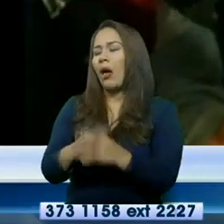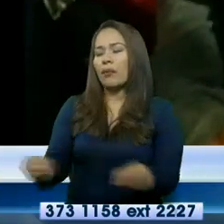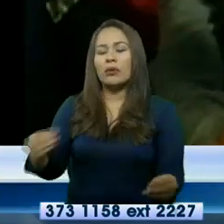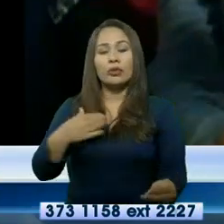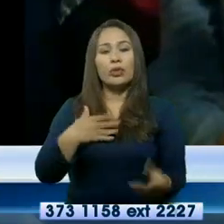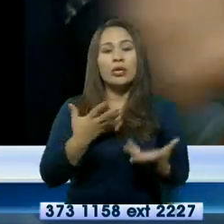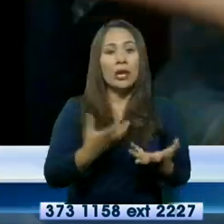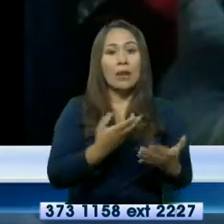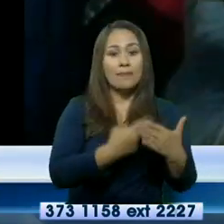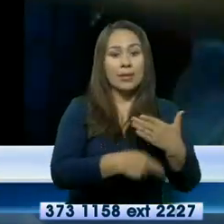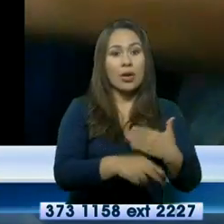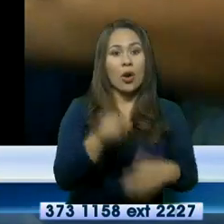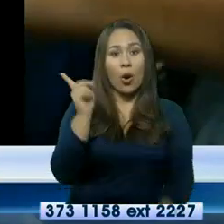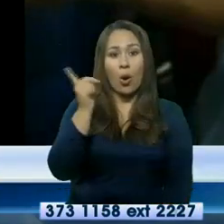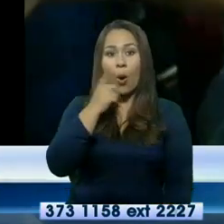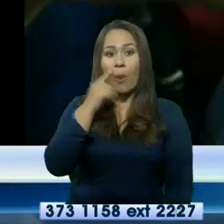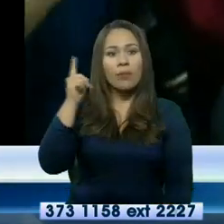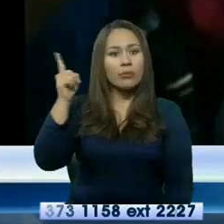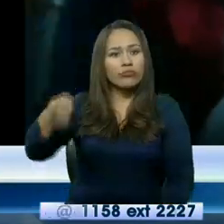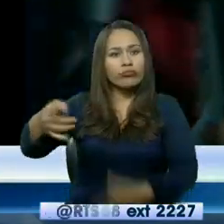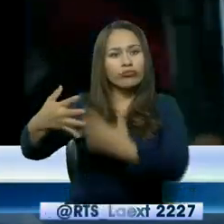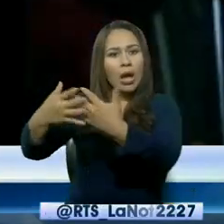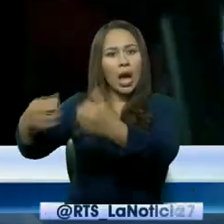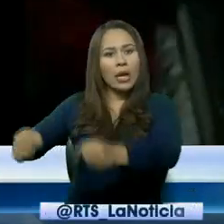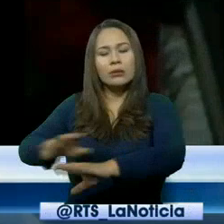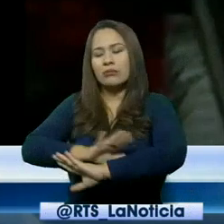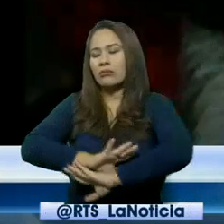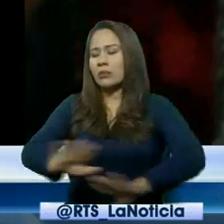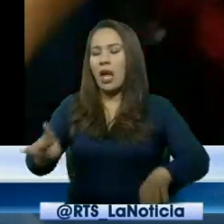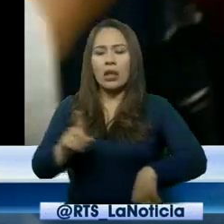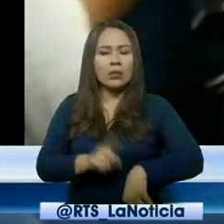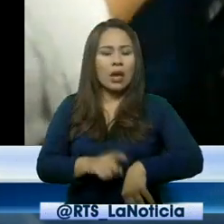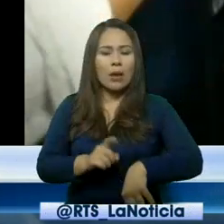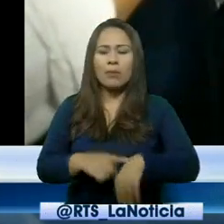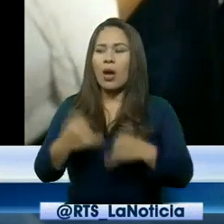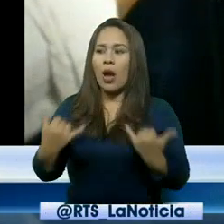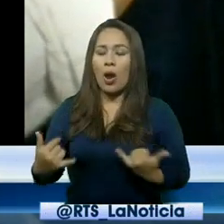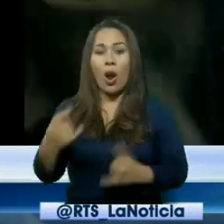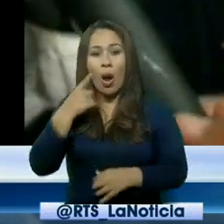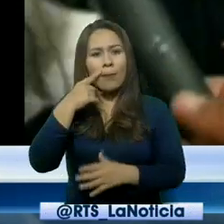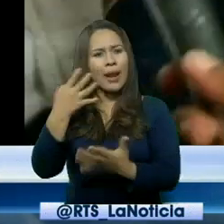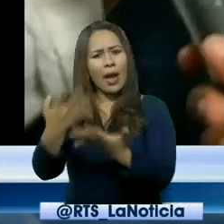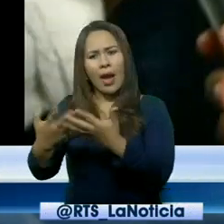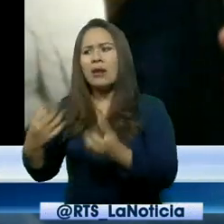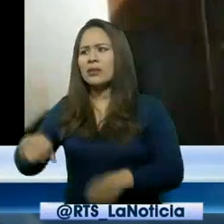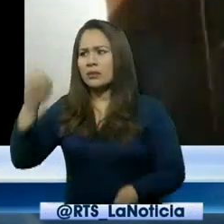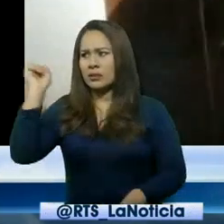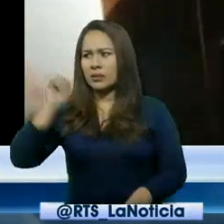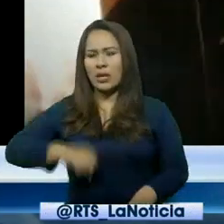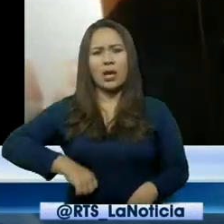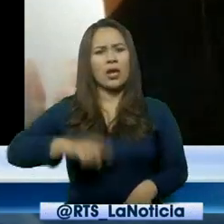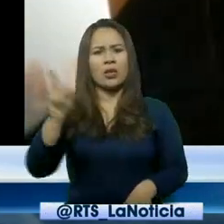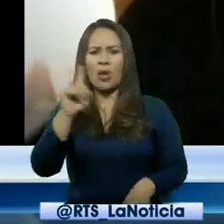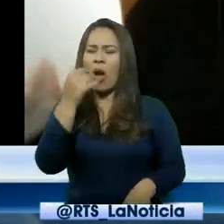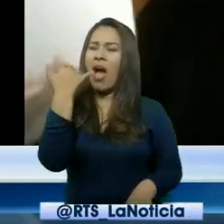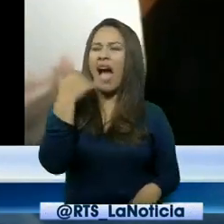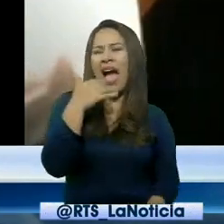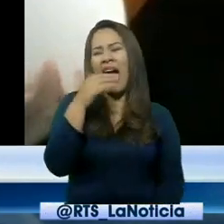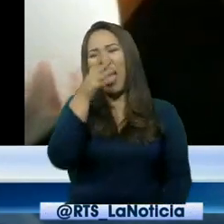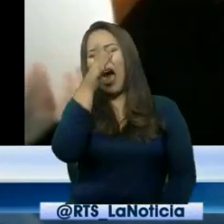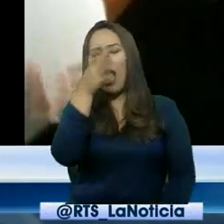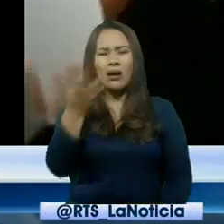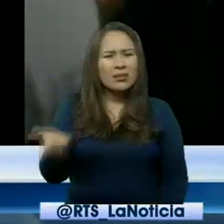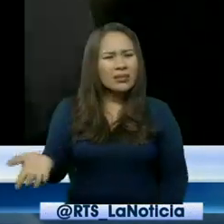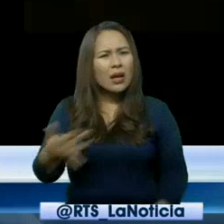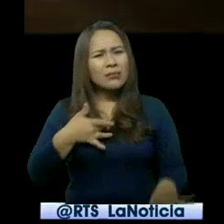este tipo iba a ir preso. Creo que ya es hora de que este tipo vaya preso y no se ría de la calamidad de mi